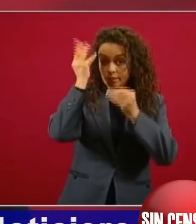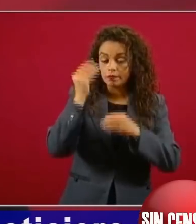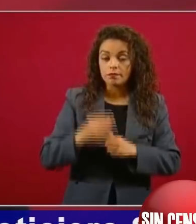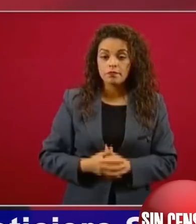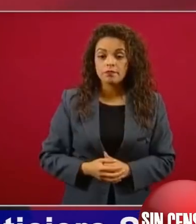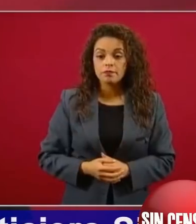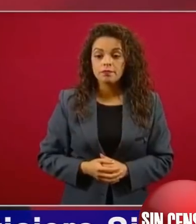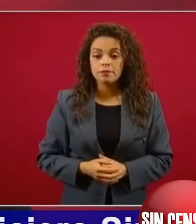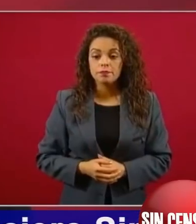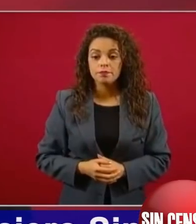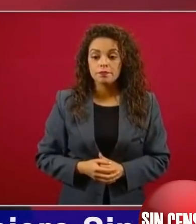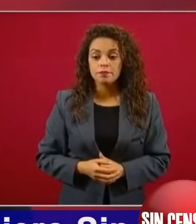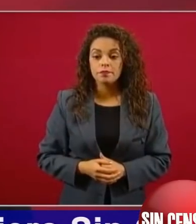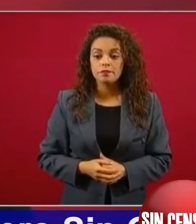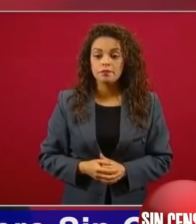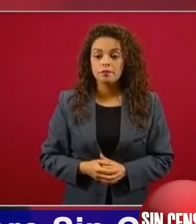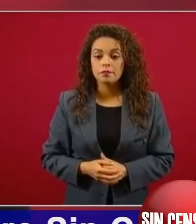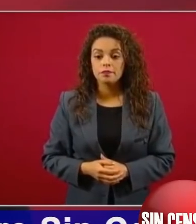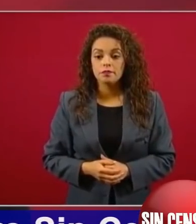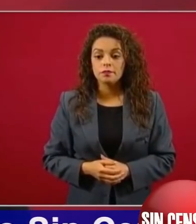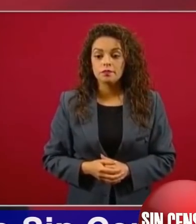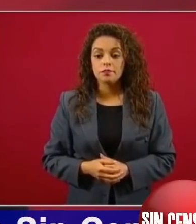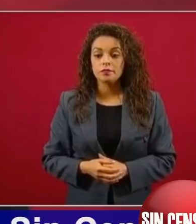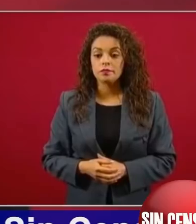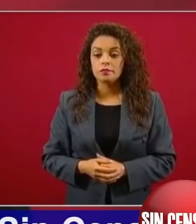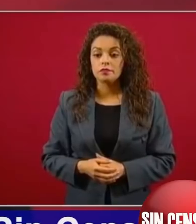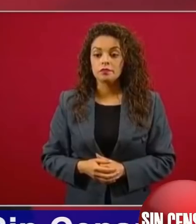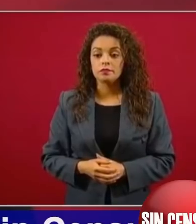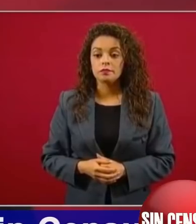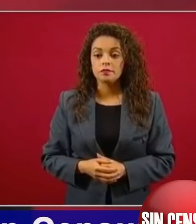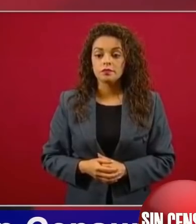de usar la fuerza